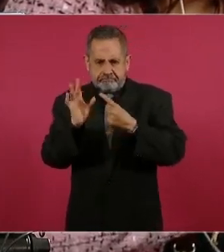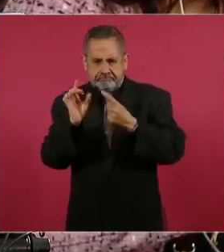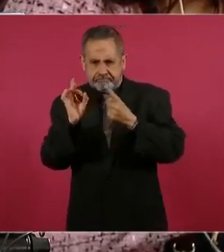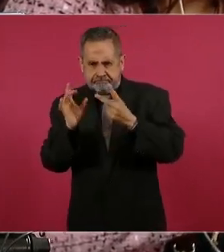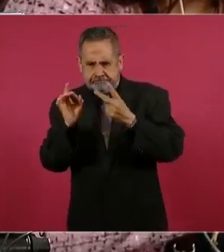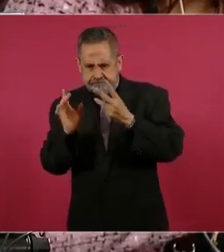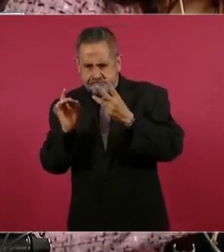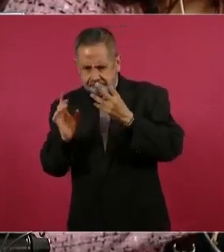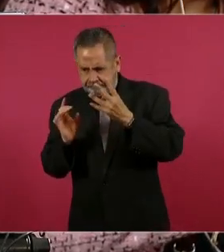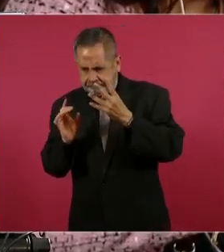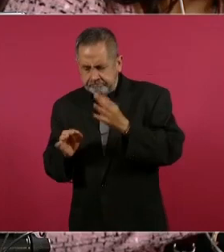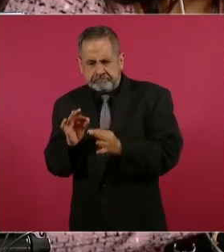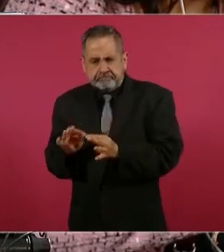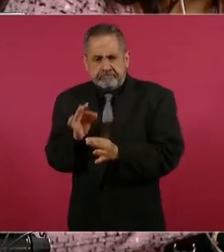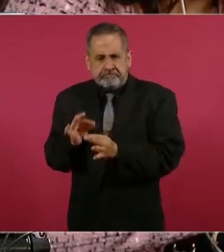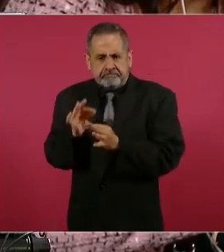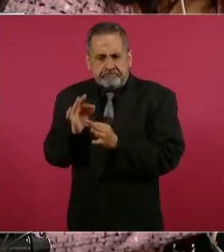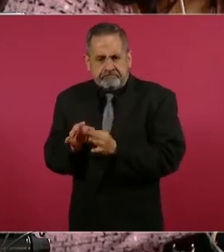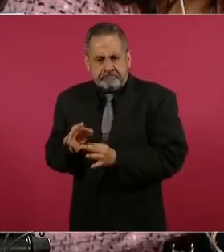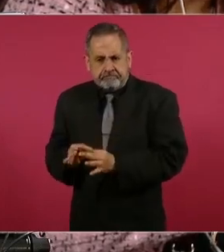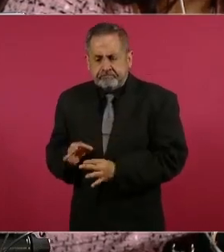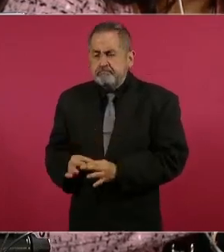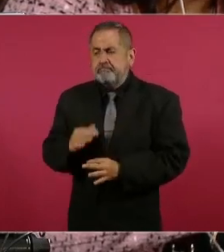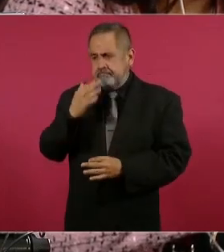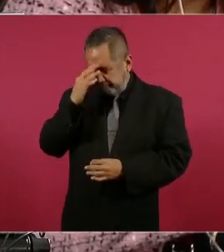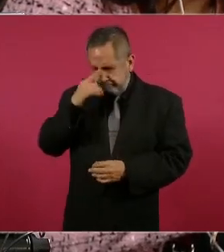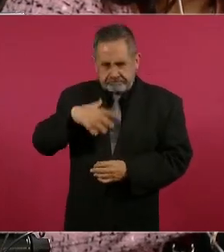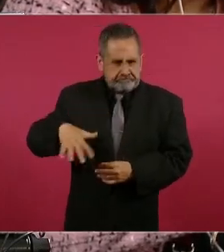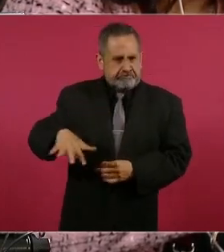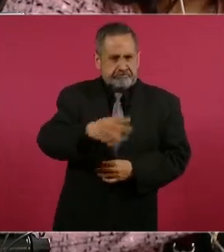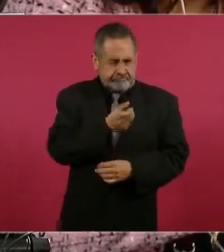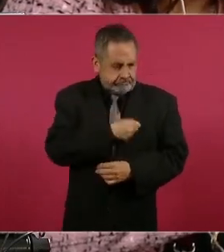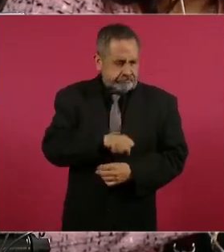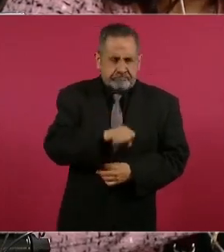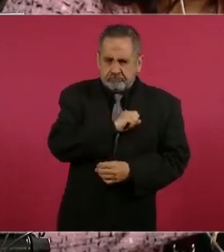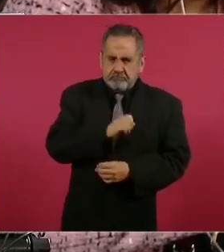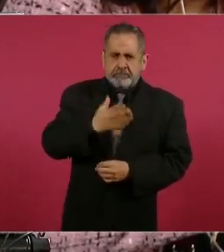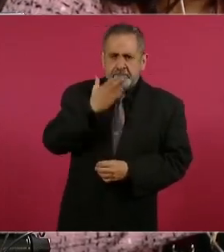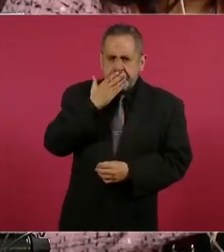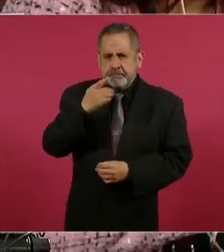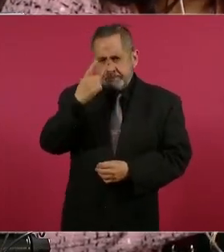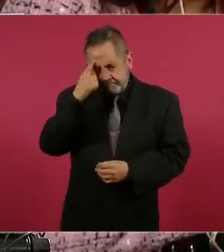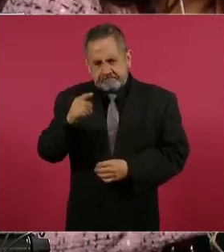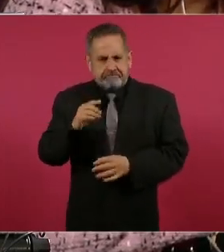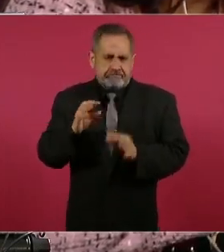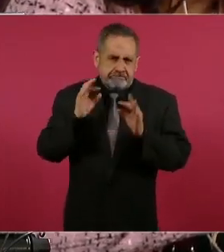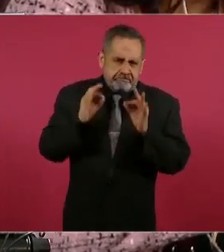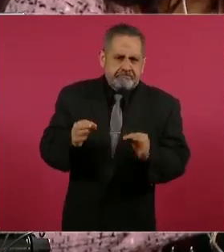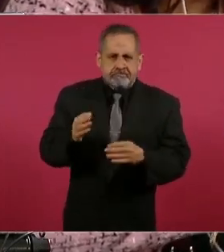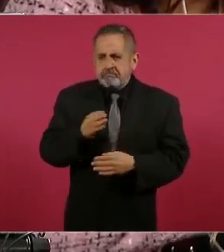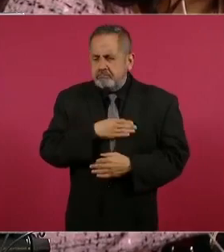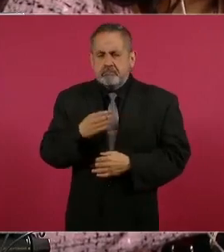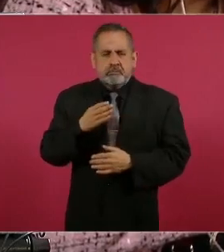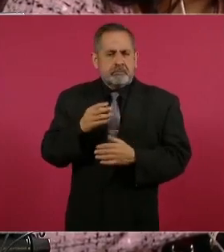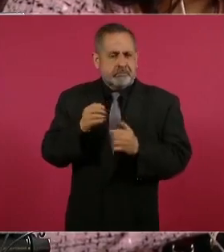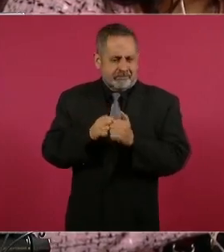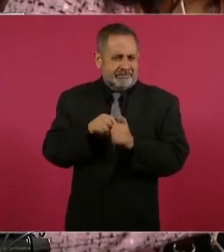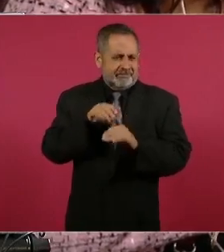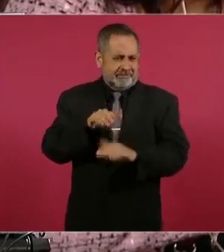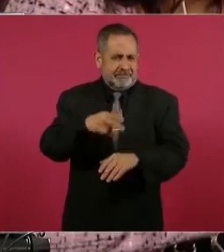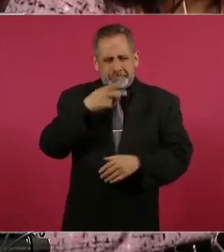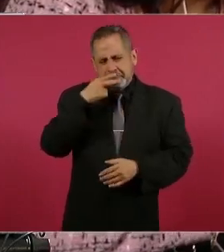hecho en nuestro país para contribuir a tener una salud más benévola en relación con el